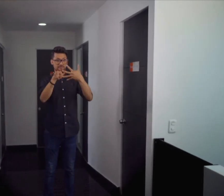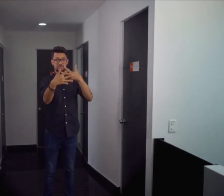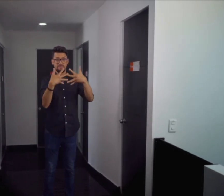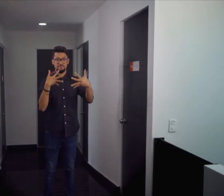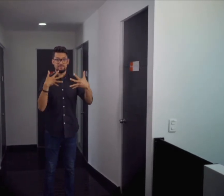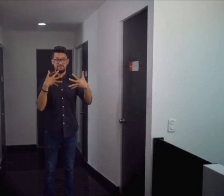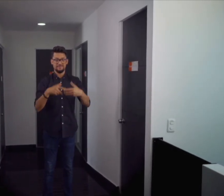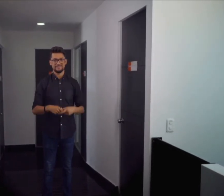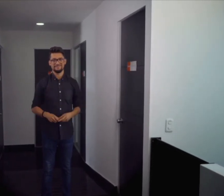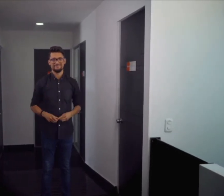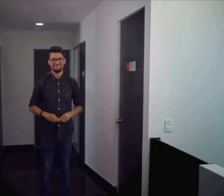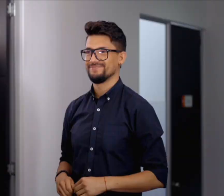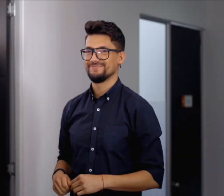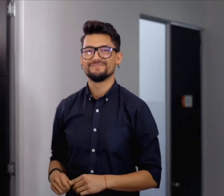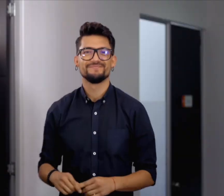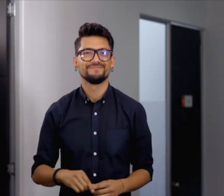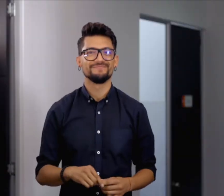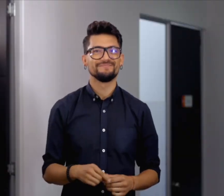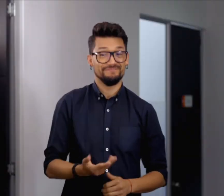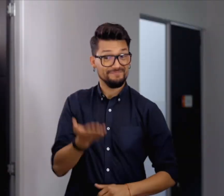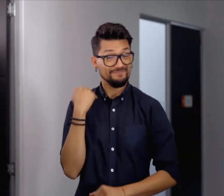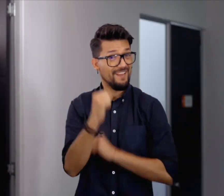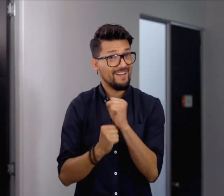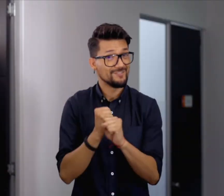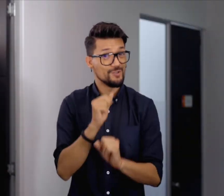sus procesos.